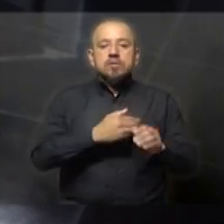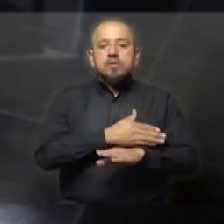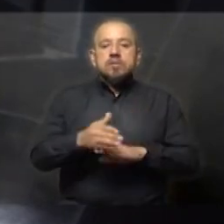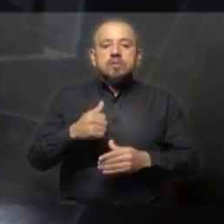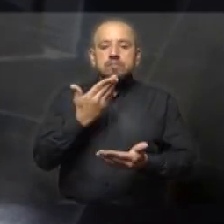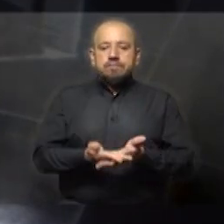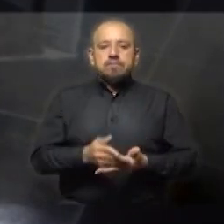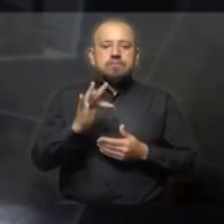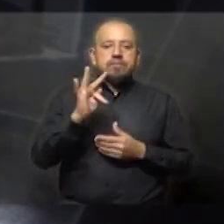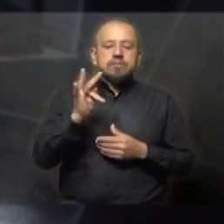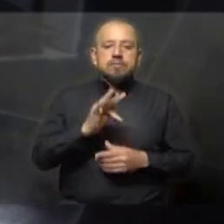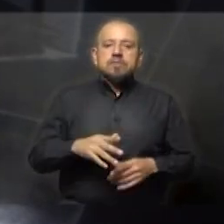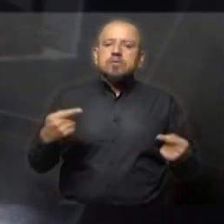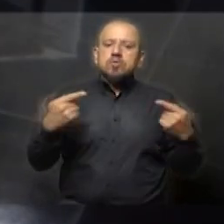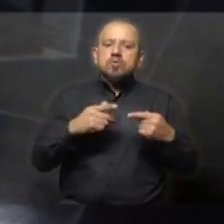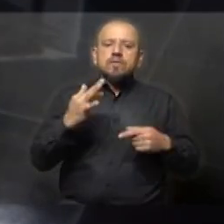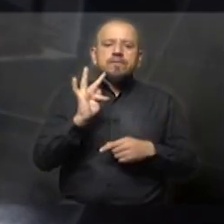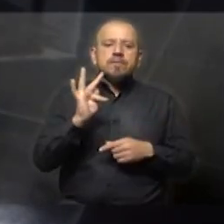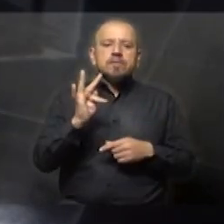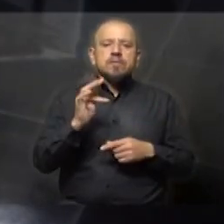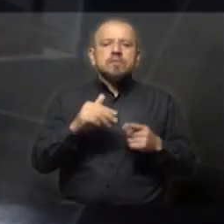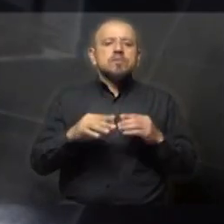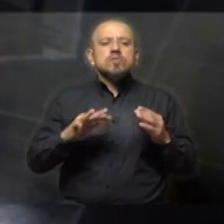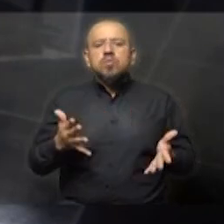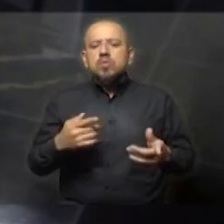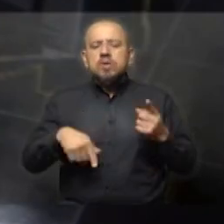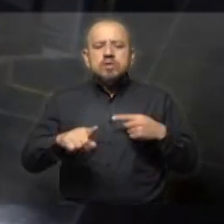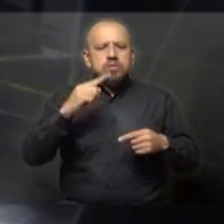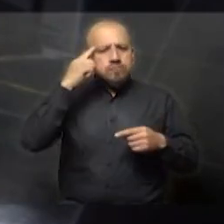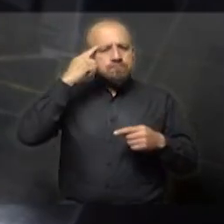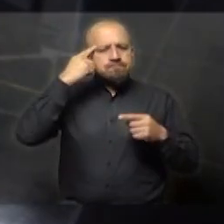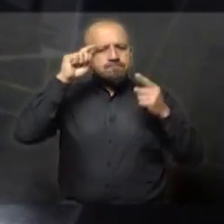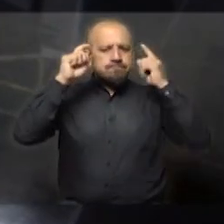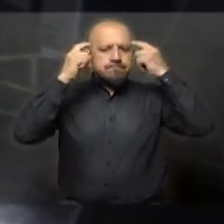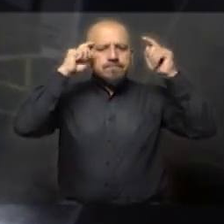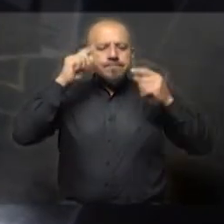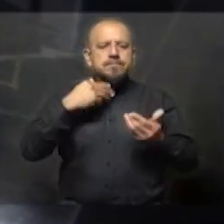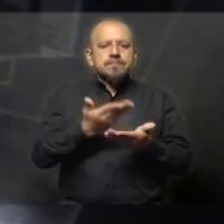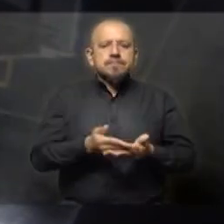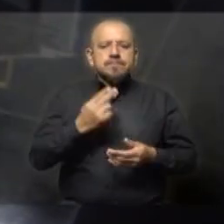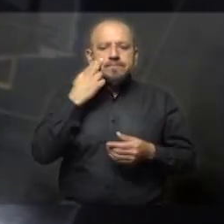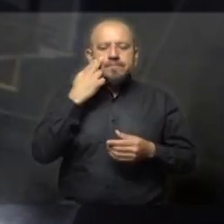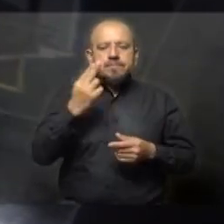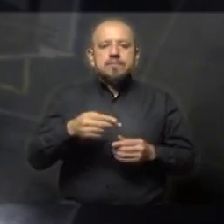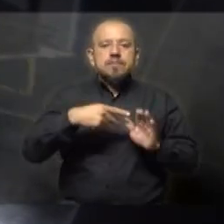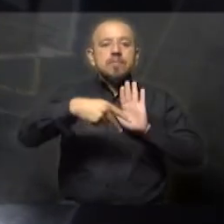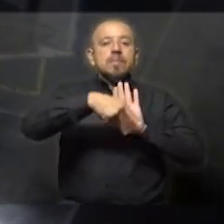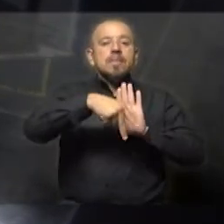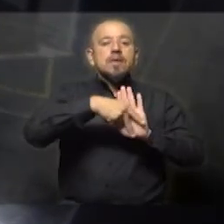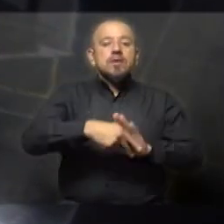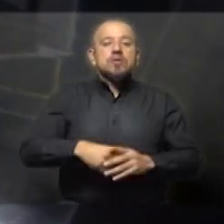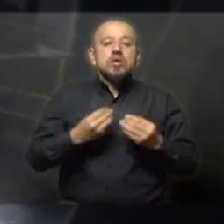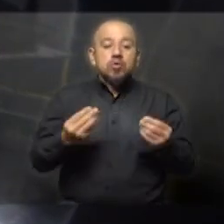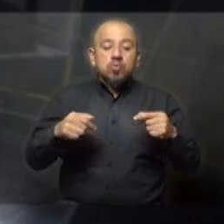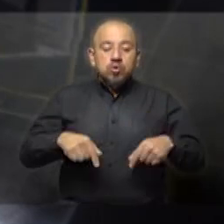el feminismo y el anti feminismo Cuáles serán sus propuestas para estos problemas normativos y cómo seguimos